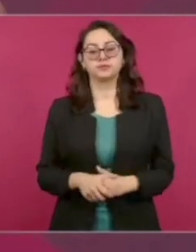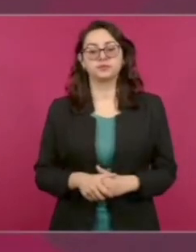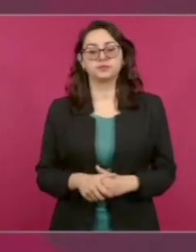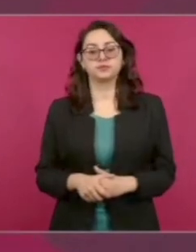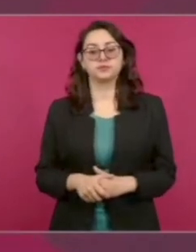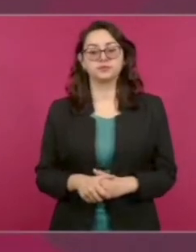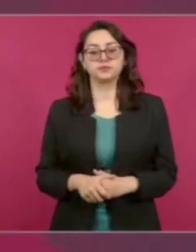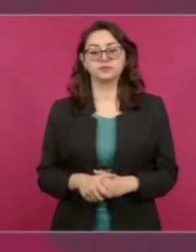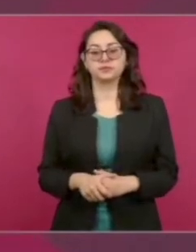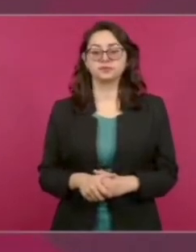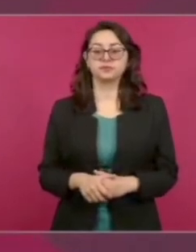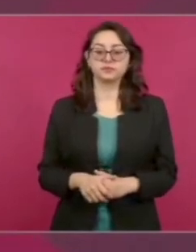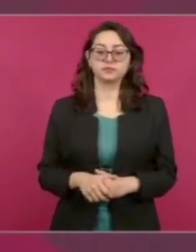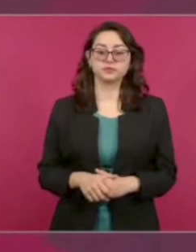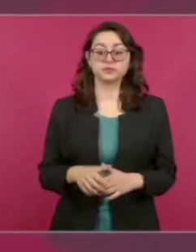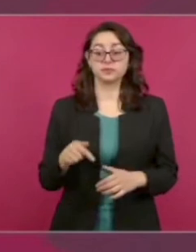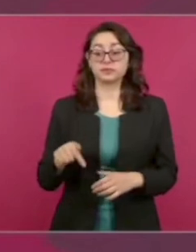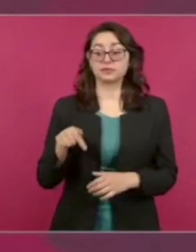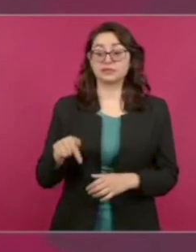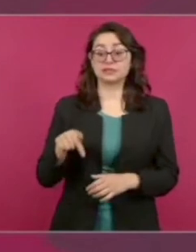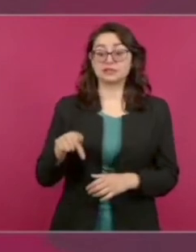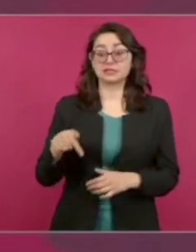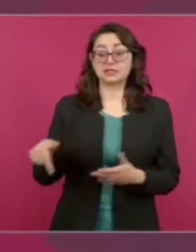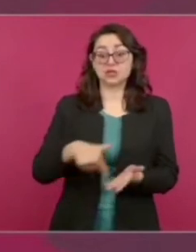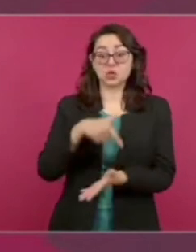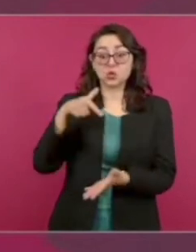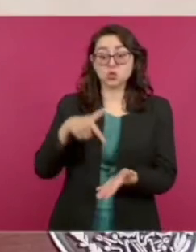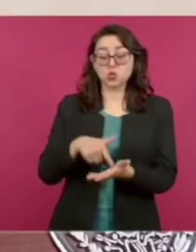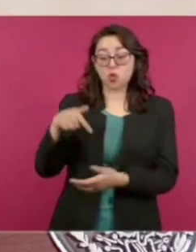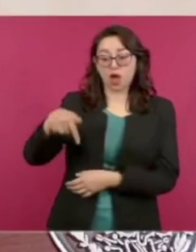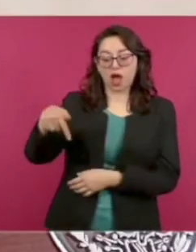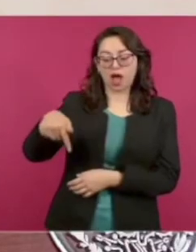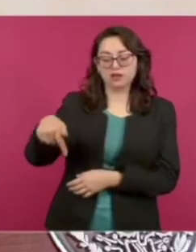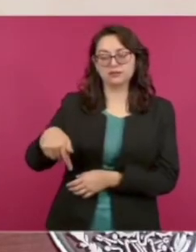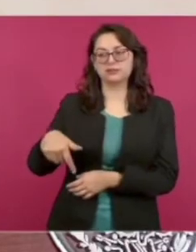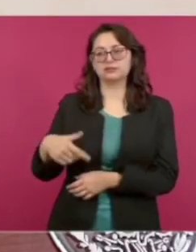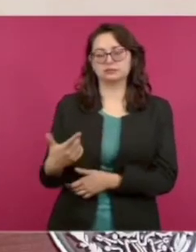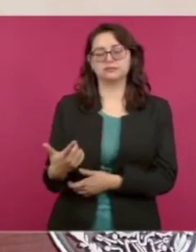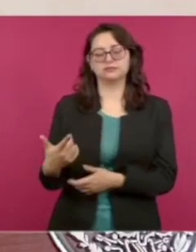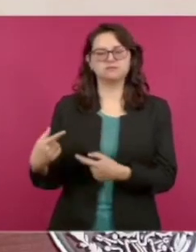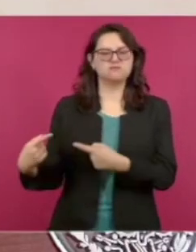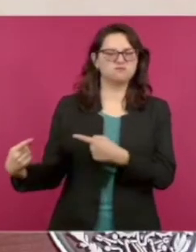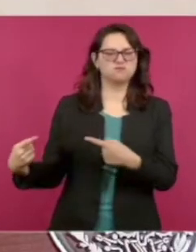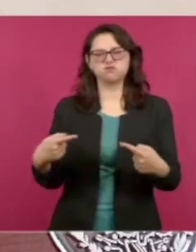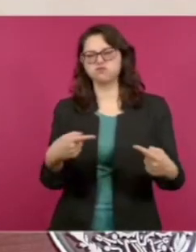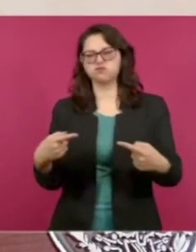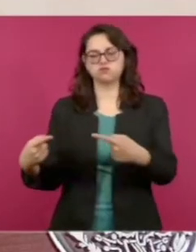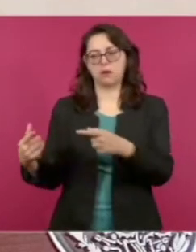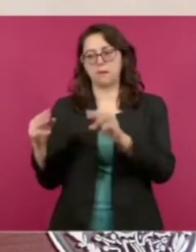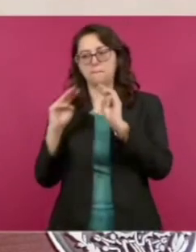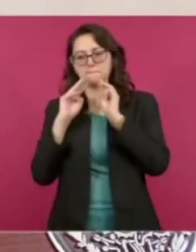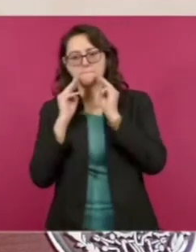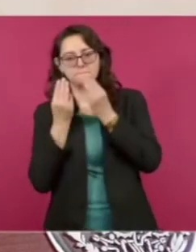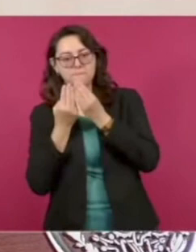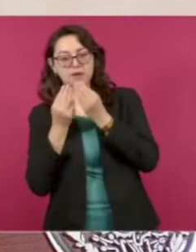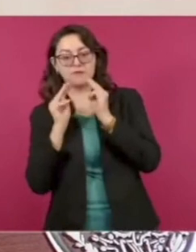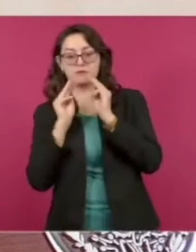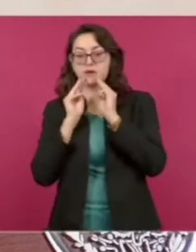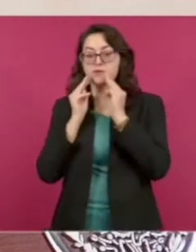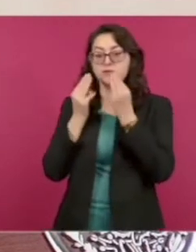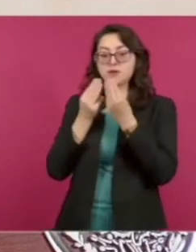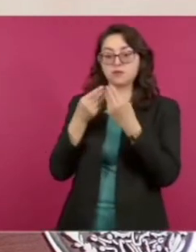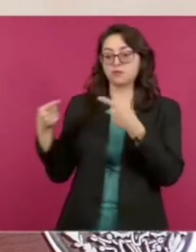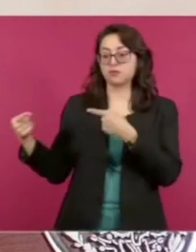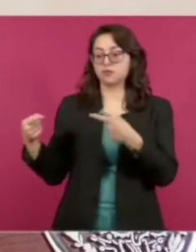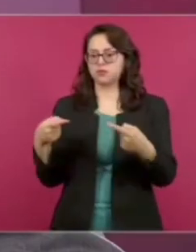en Chiapas en general, y es ahí donde últimamente han habido estos enfrentamientos, pero ha habido